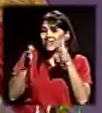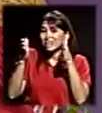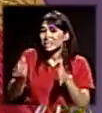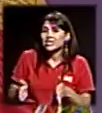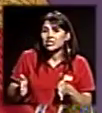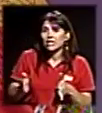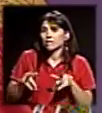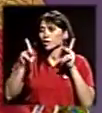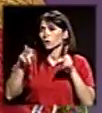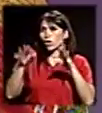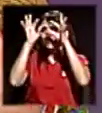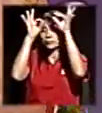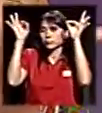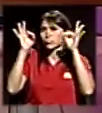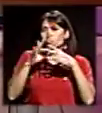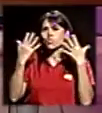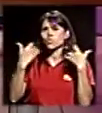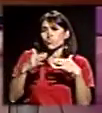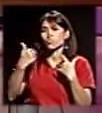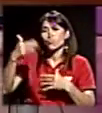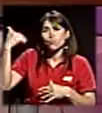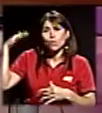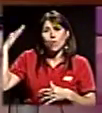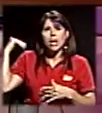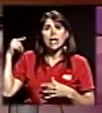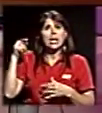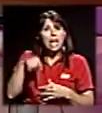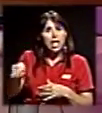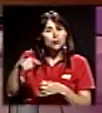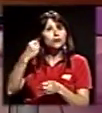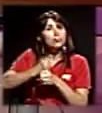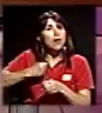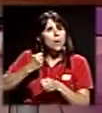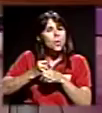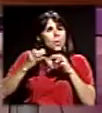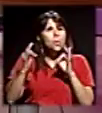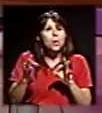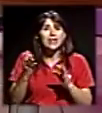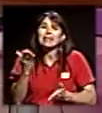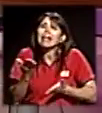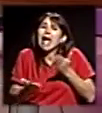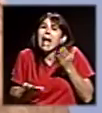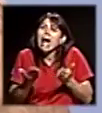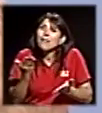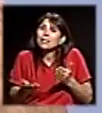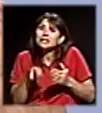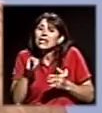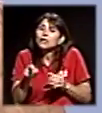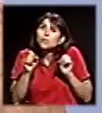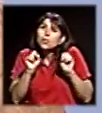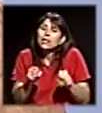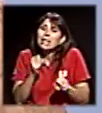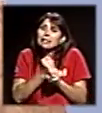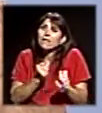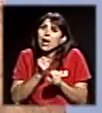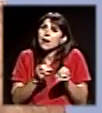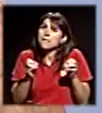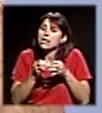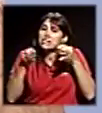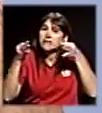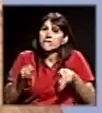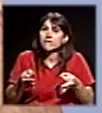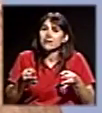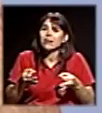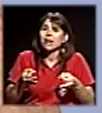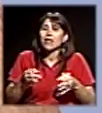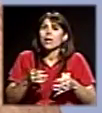genios de de la historia que que hicieron un gran aporte y tal vez Podrían haber hecho otros muchos aportes y su